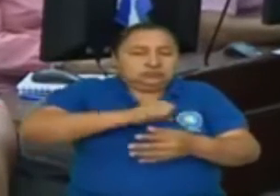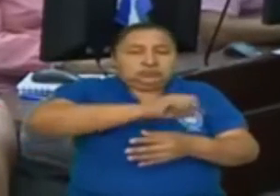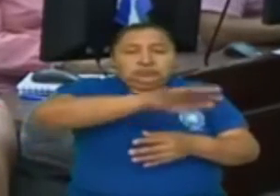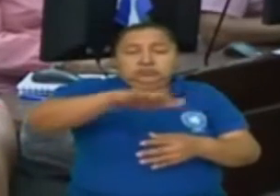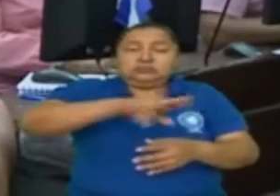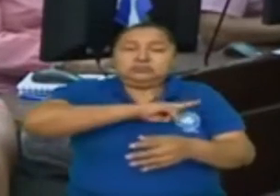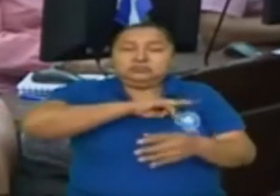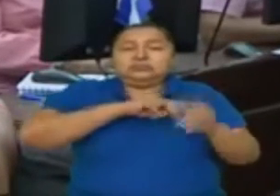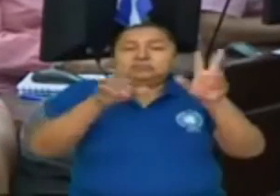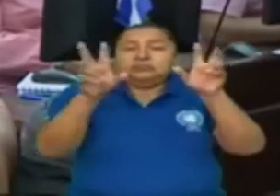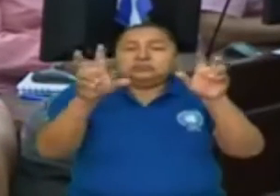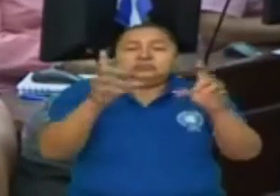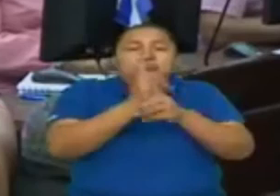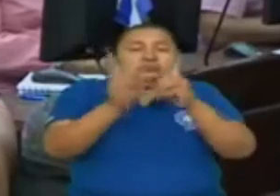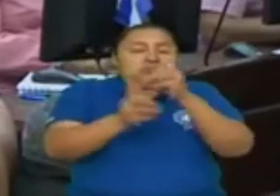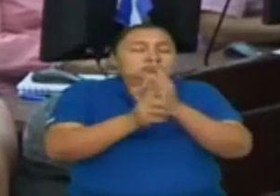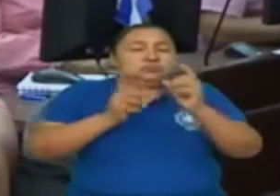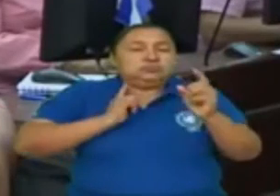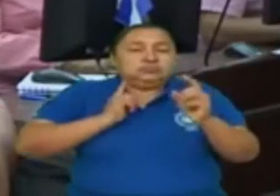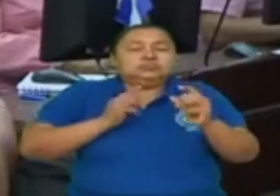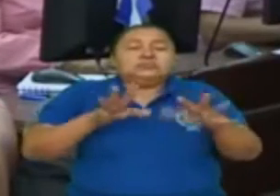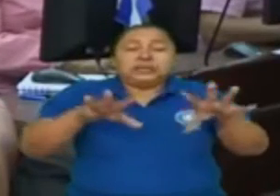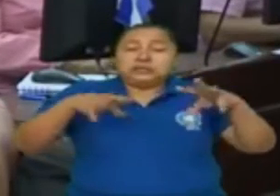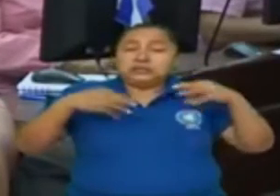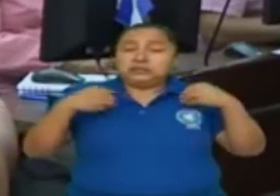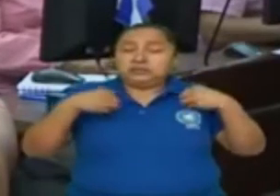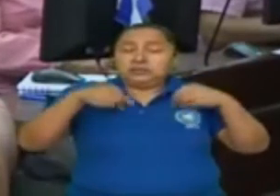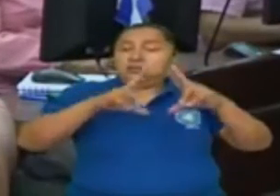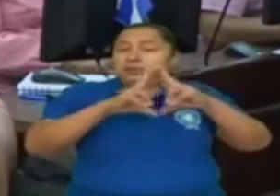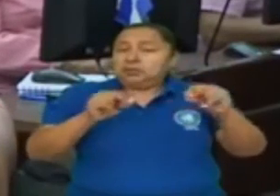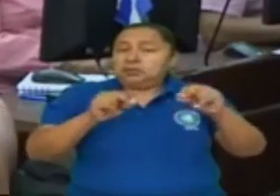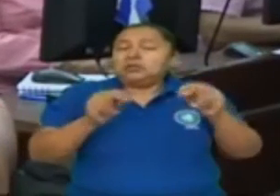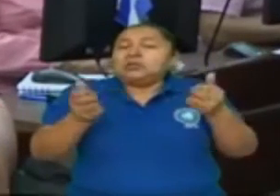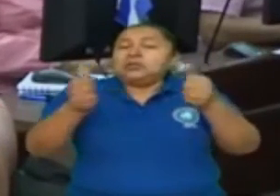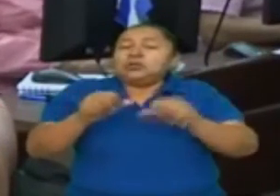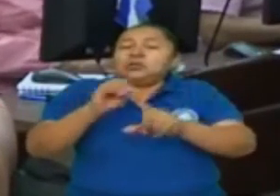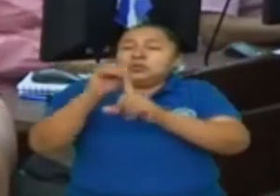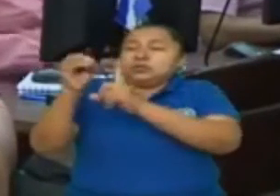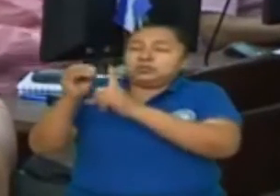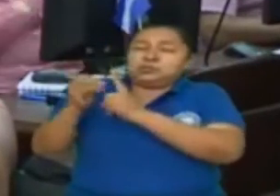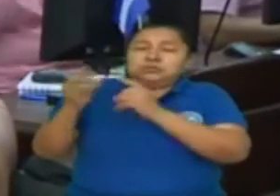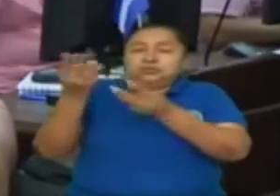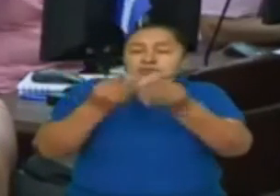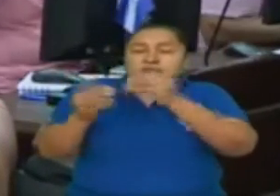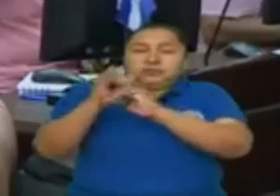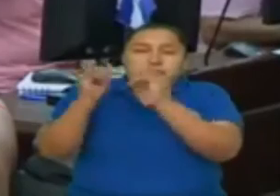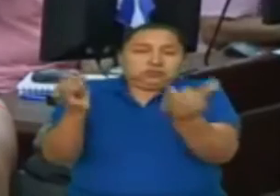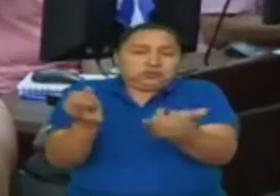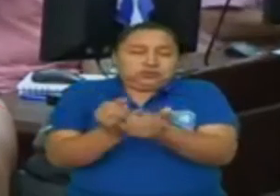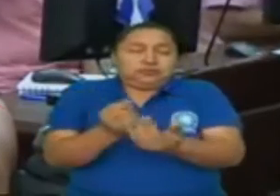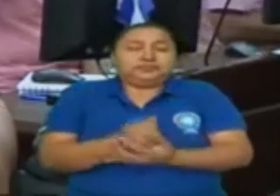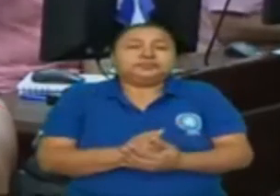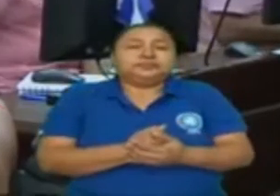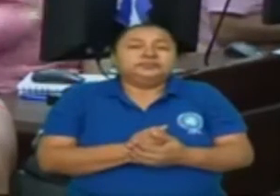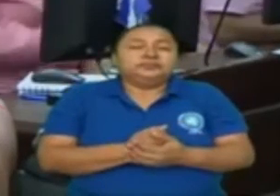en materia de endeudamiento adopte Nicaragua con los organismos financieros